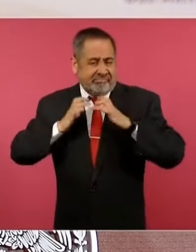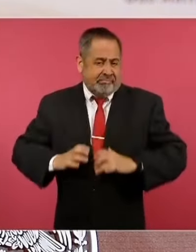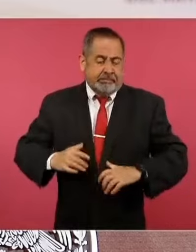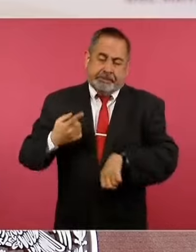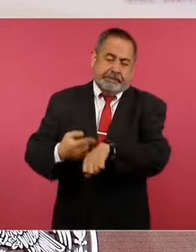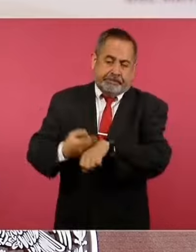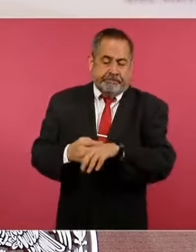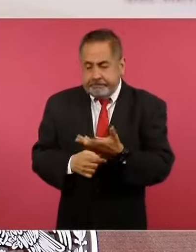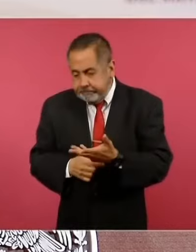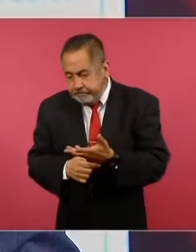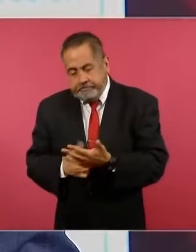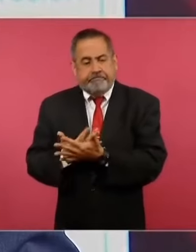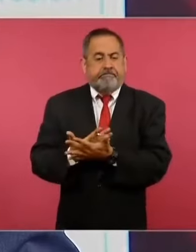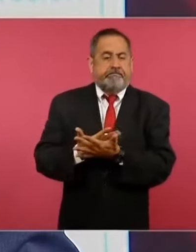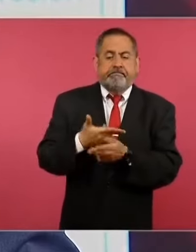control,